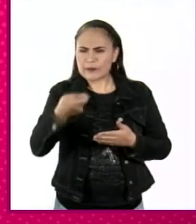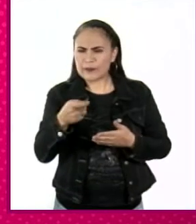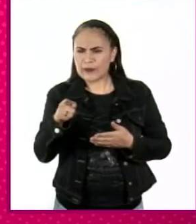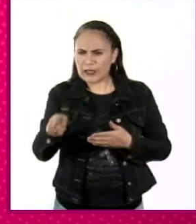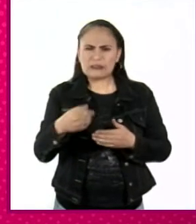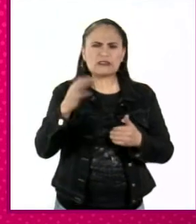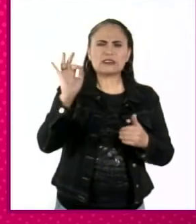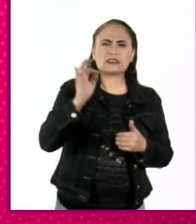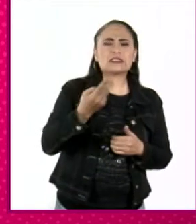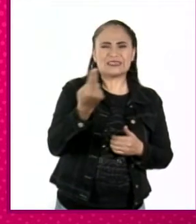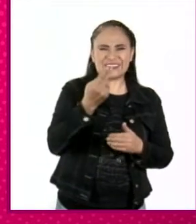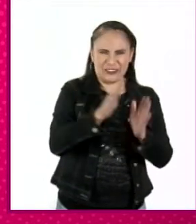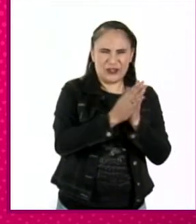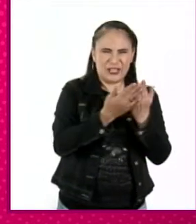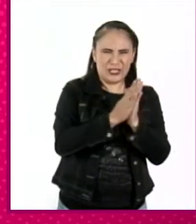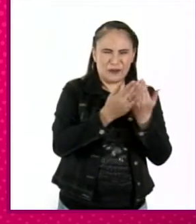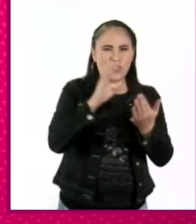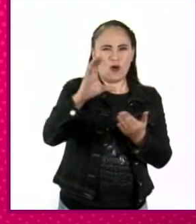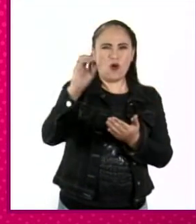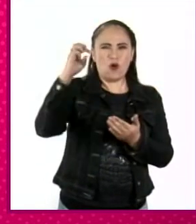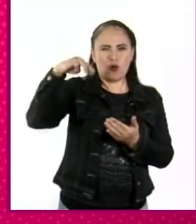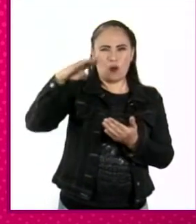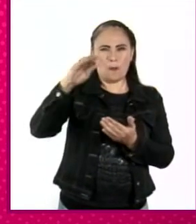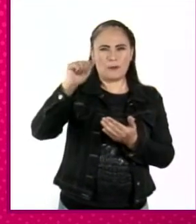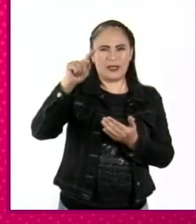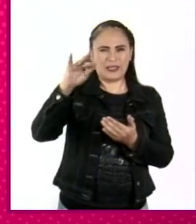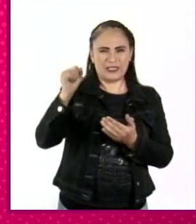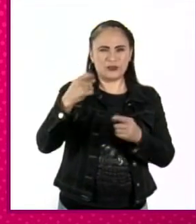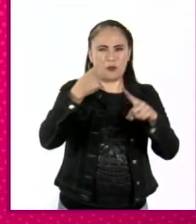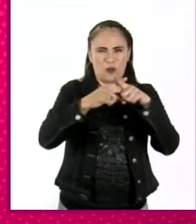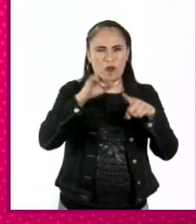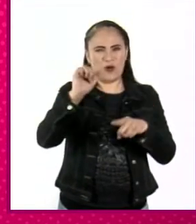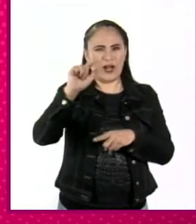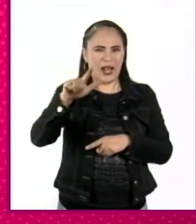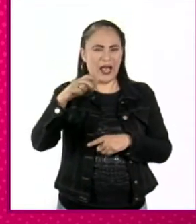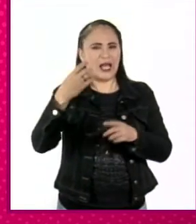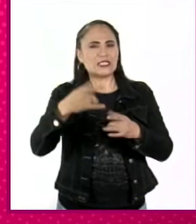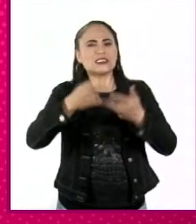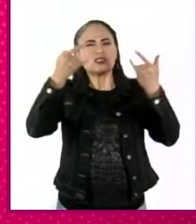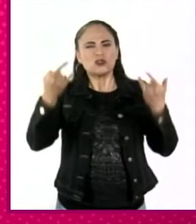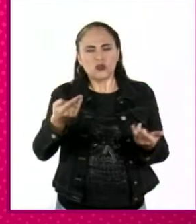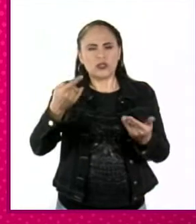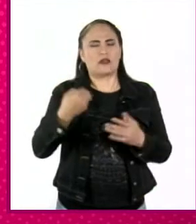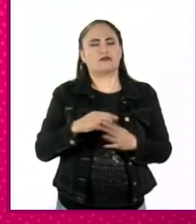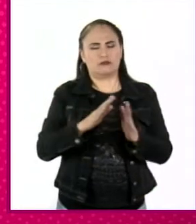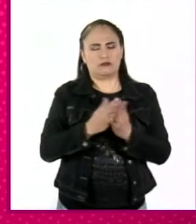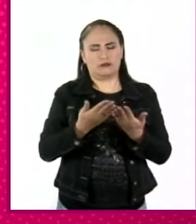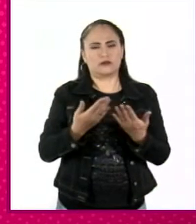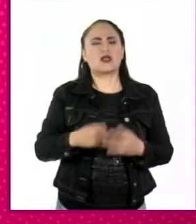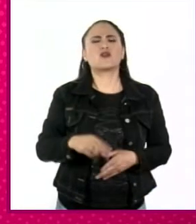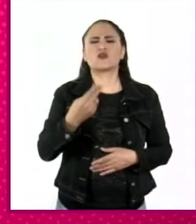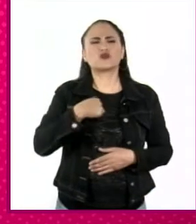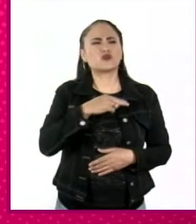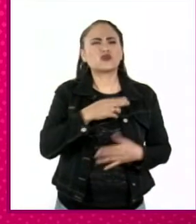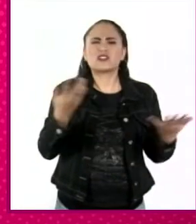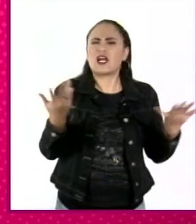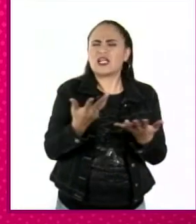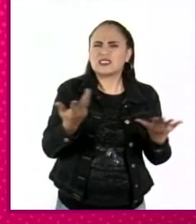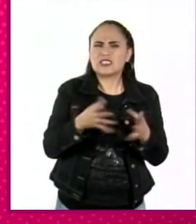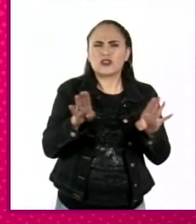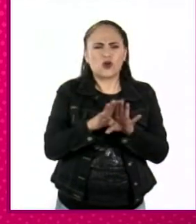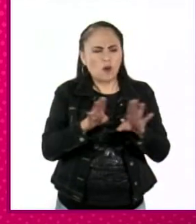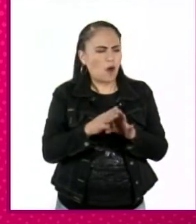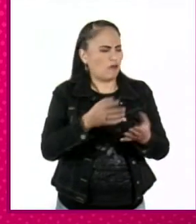historia. De hecho, así hay un libro de Lucien Febvre. ¿Por qué hacerlo? ¿O cómo hacerle? Pues es que en general en la